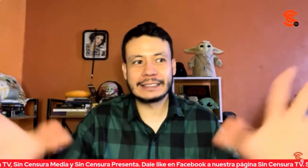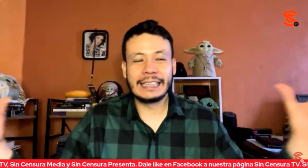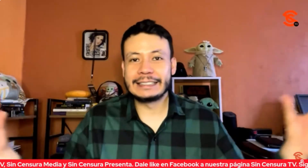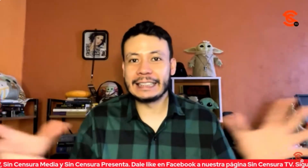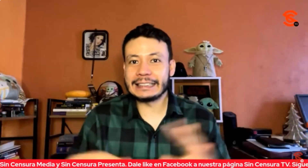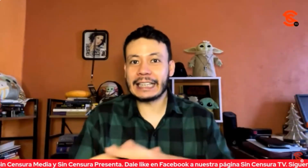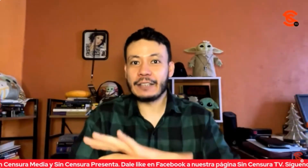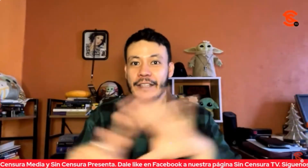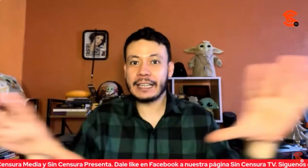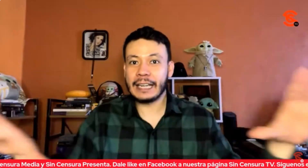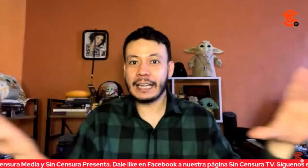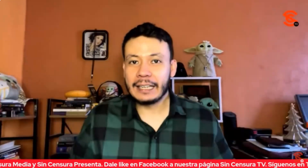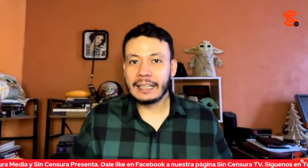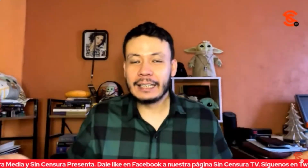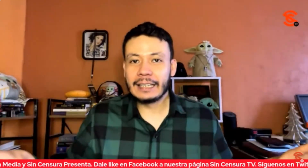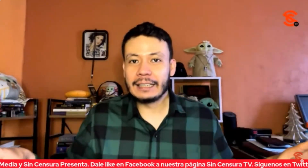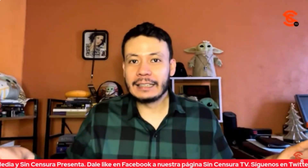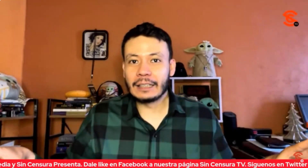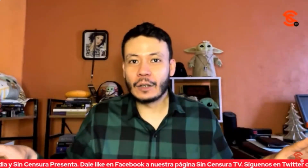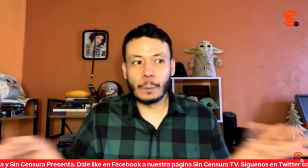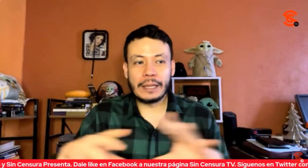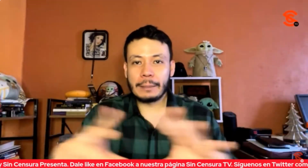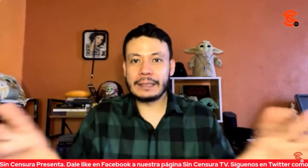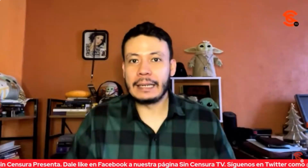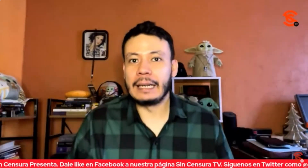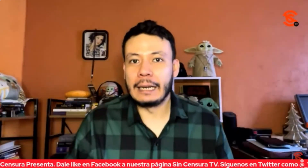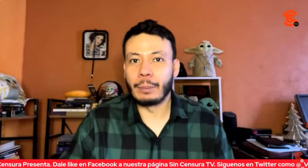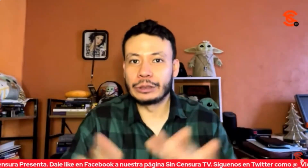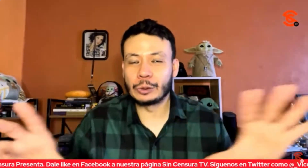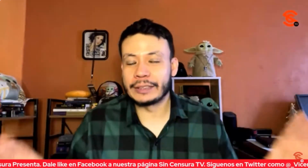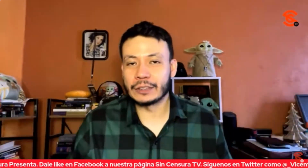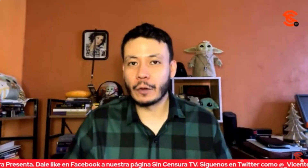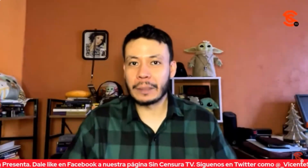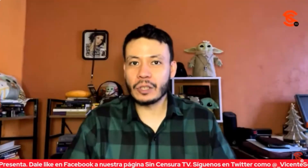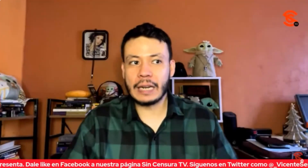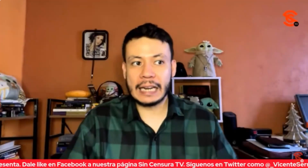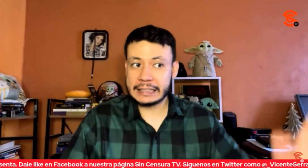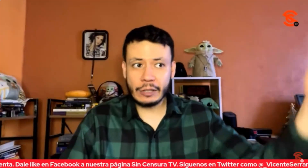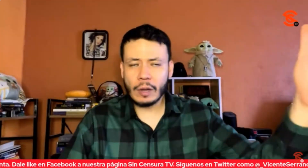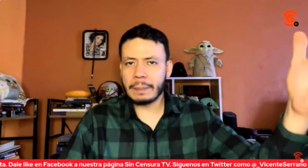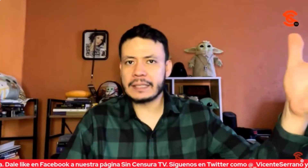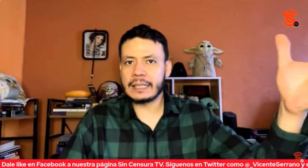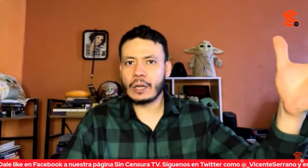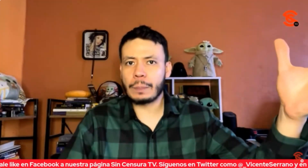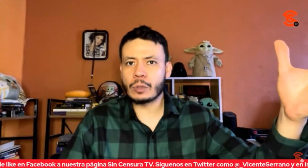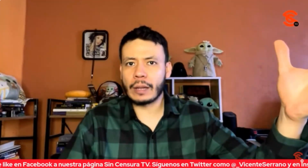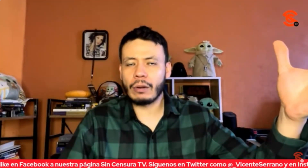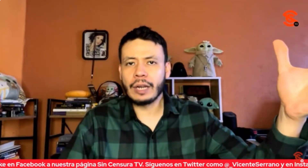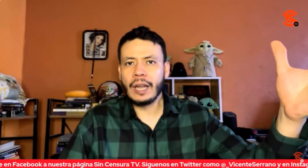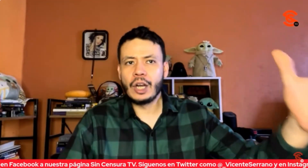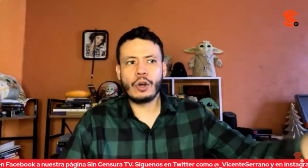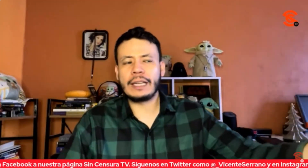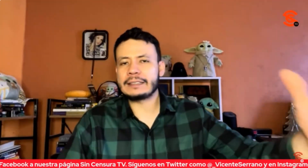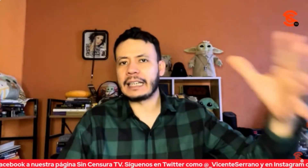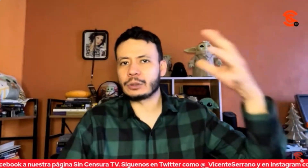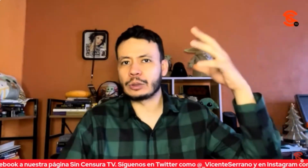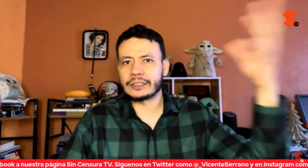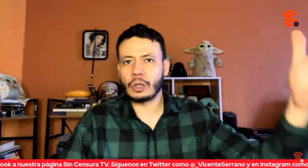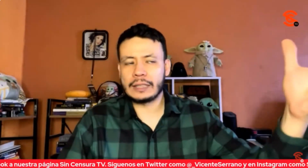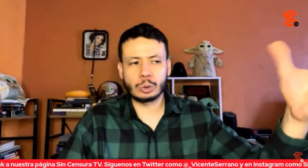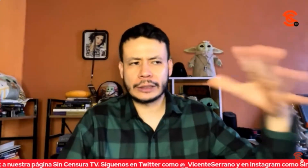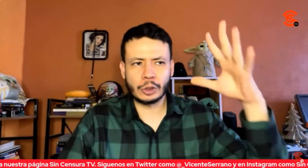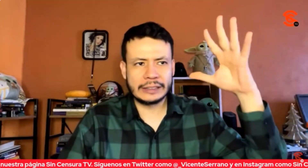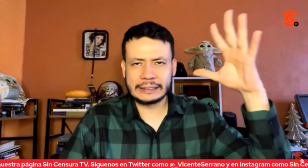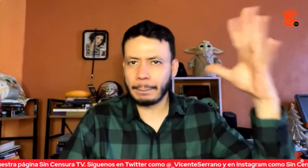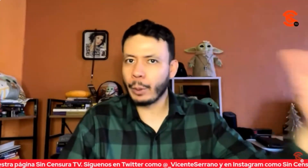Y entonces se descalifique completamente el proceso de transformación. El asedio al presidente López Obrador no es a